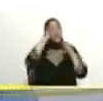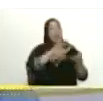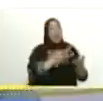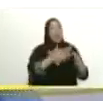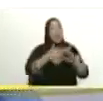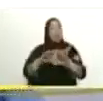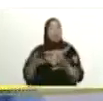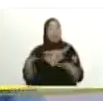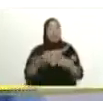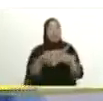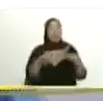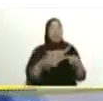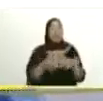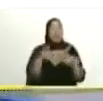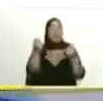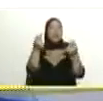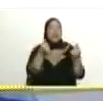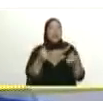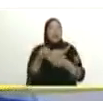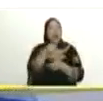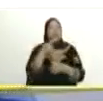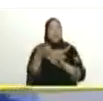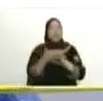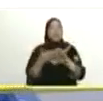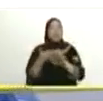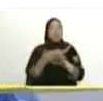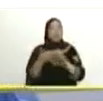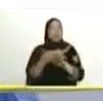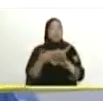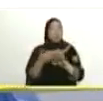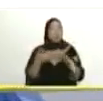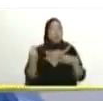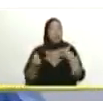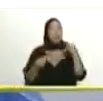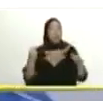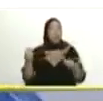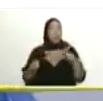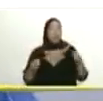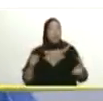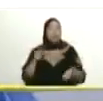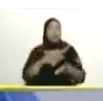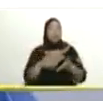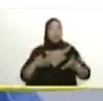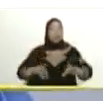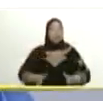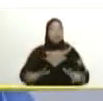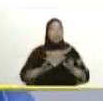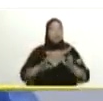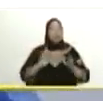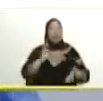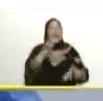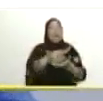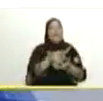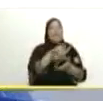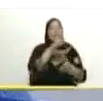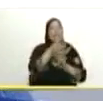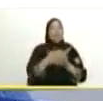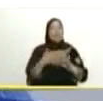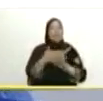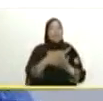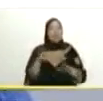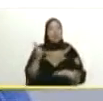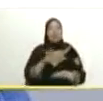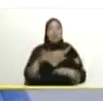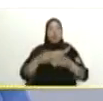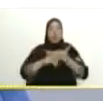revisión, parir soluciones, parir. Se trata de un parto, pues, lo que es un parto. Tú no sabes porque nunca has